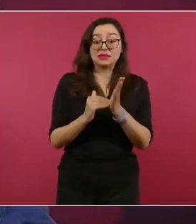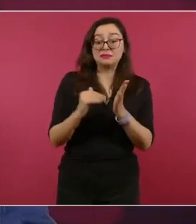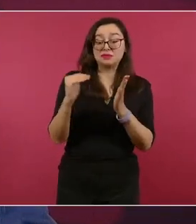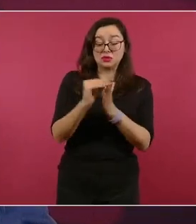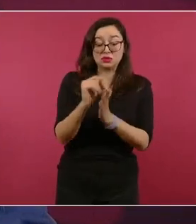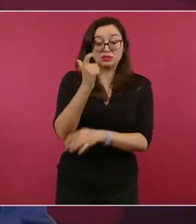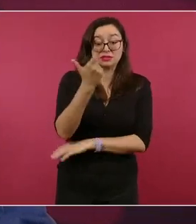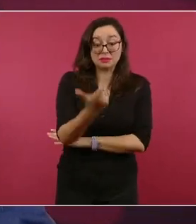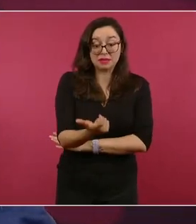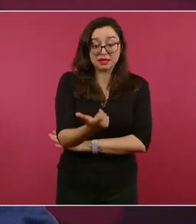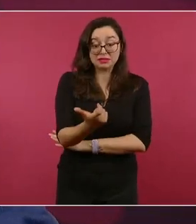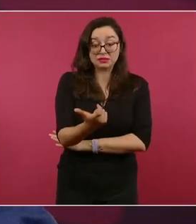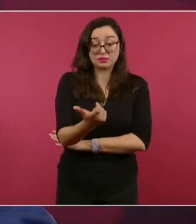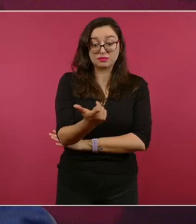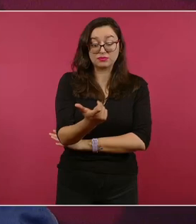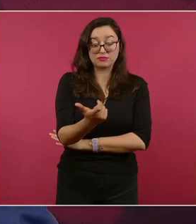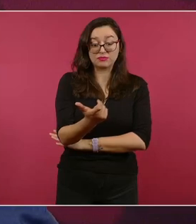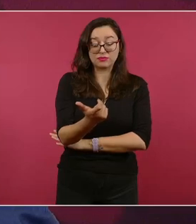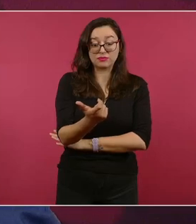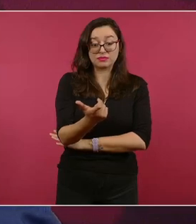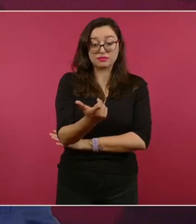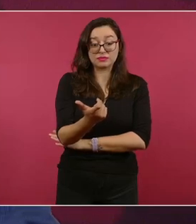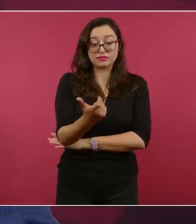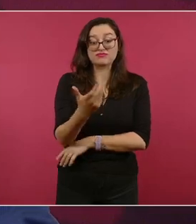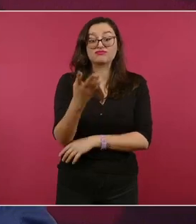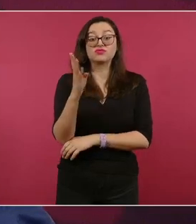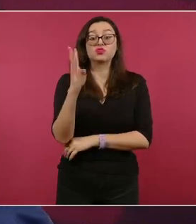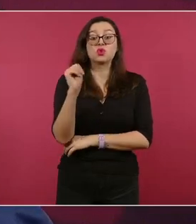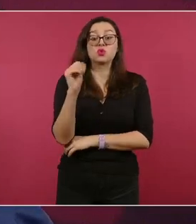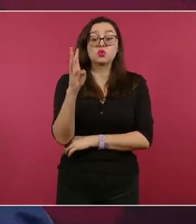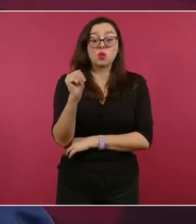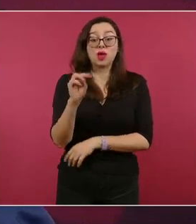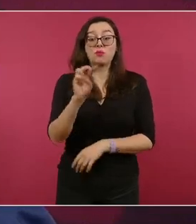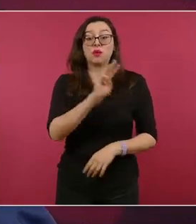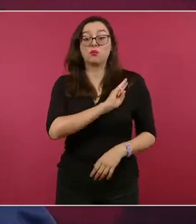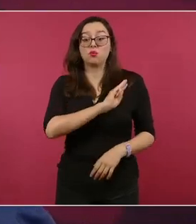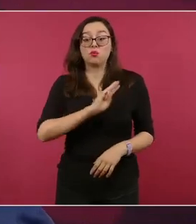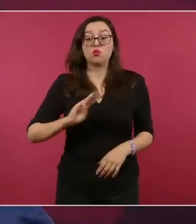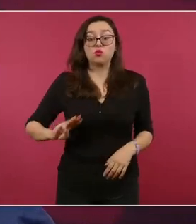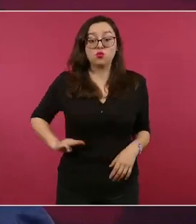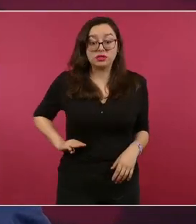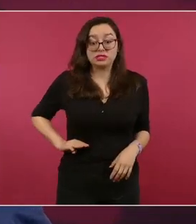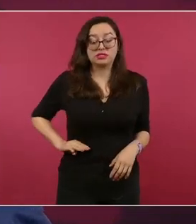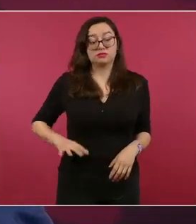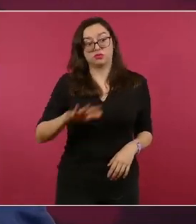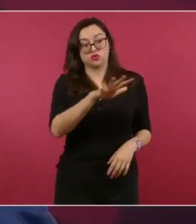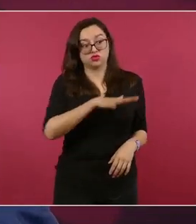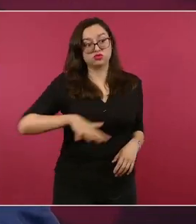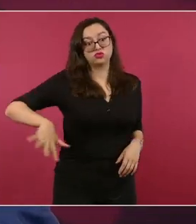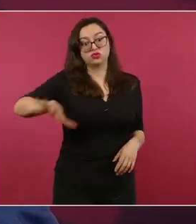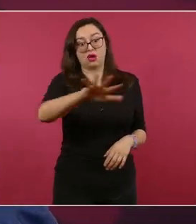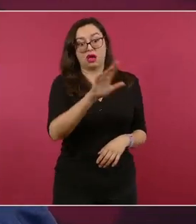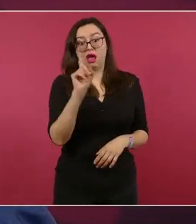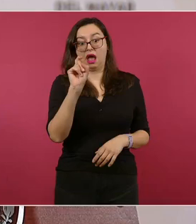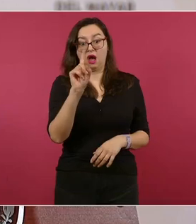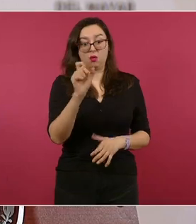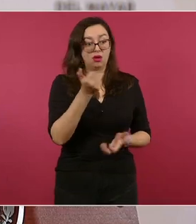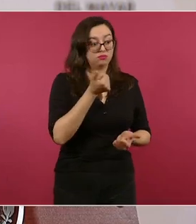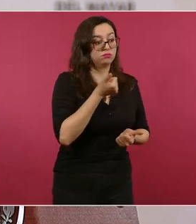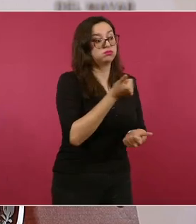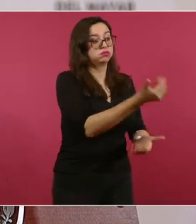pesos para darle agua a 9 municipios de la laguna.